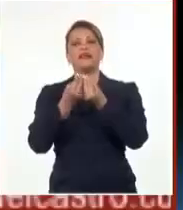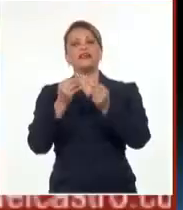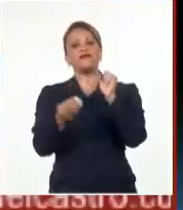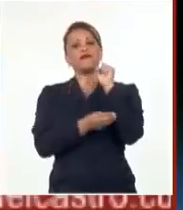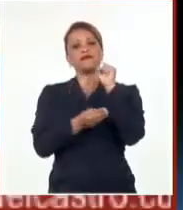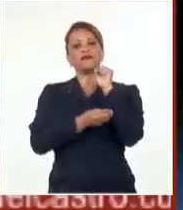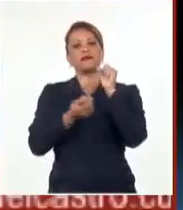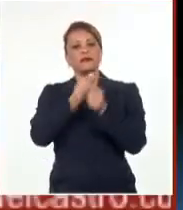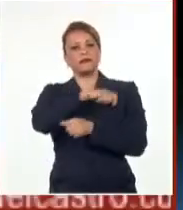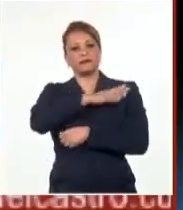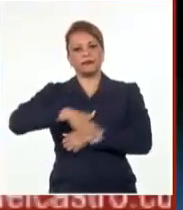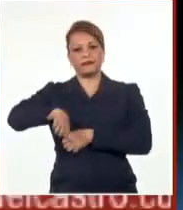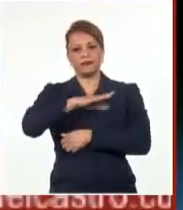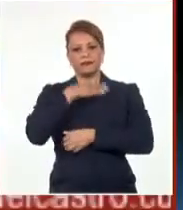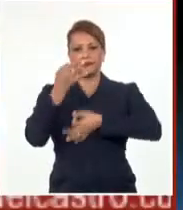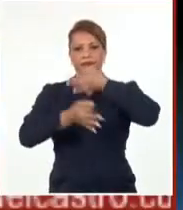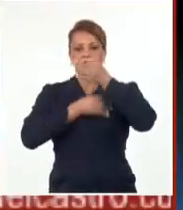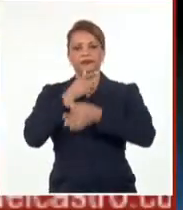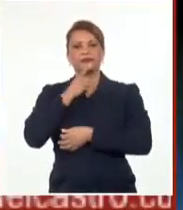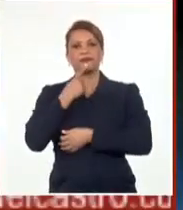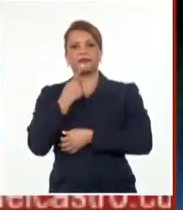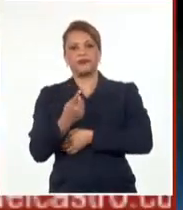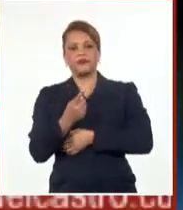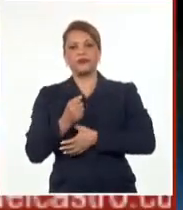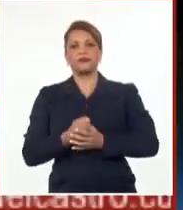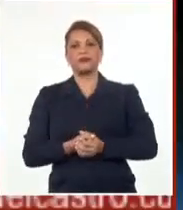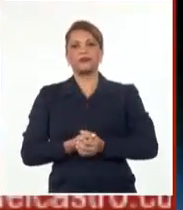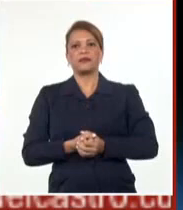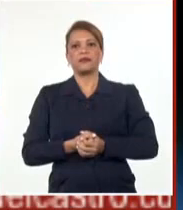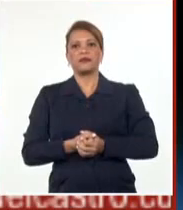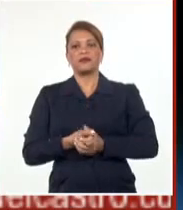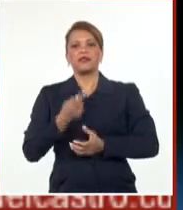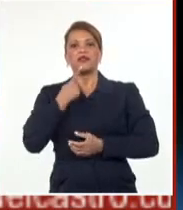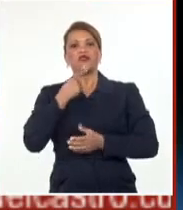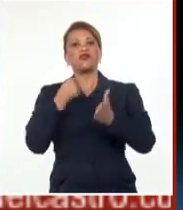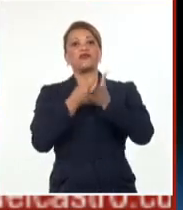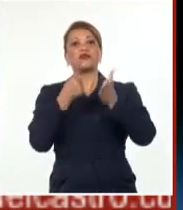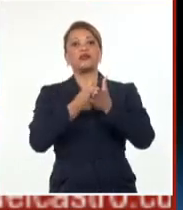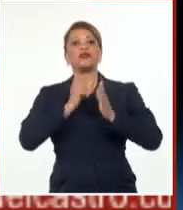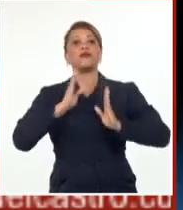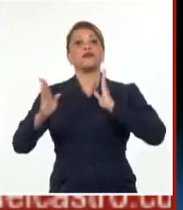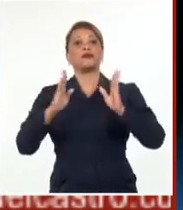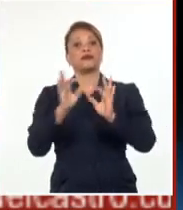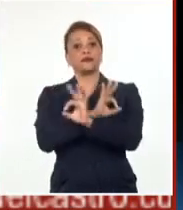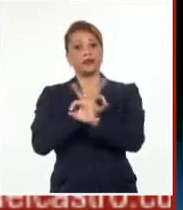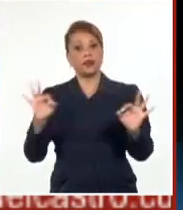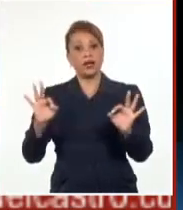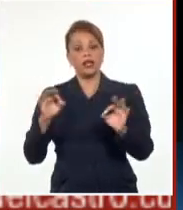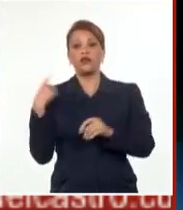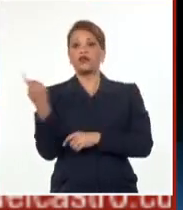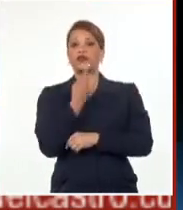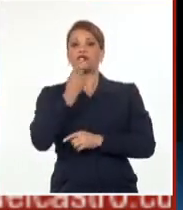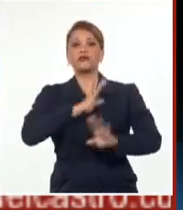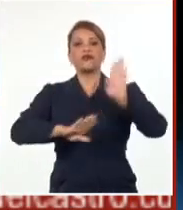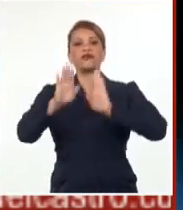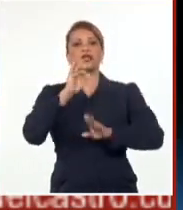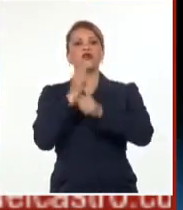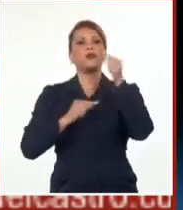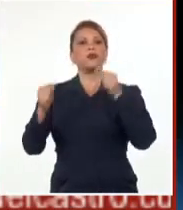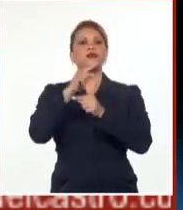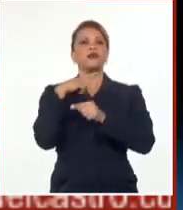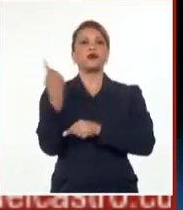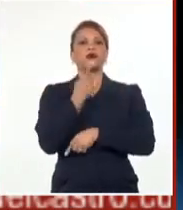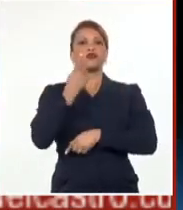pueblo. Estamos defendiendo los principios por los cuales nos enfrentamos a este periodo especial. Estamos defendiendo los principios por los